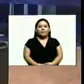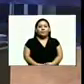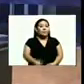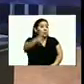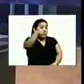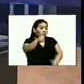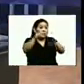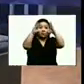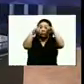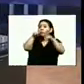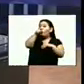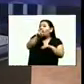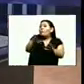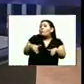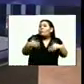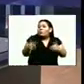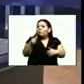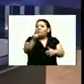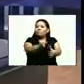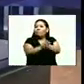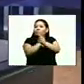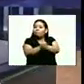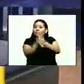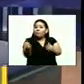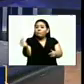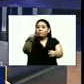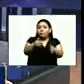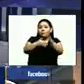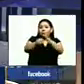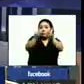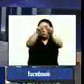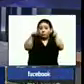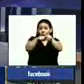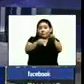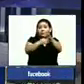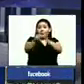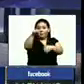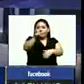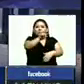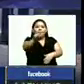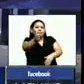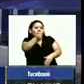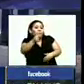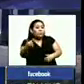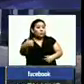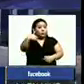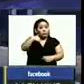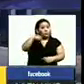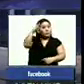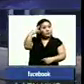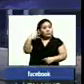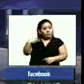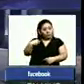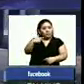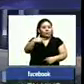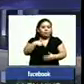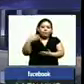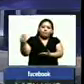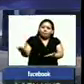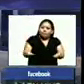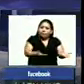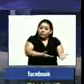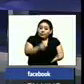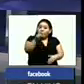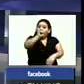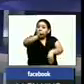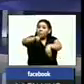Muy buenas noches, ¿qué tal? ¿Cómo están? Qué gusto que nos acompañe, que inicie su semana informándose con nosotros. Yo soy Roxana Webb y les doy la bienvenida